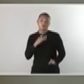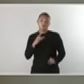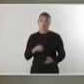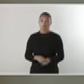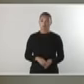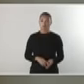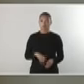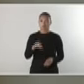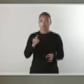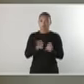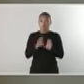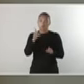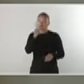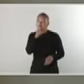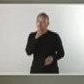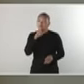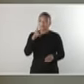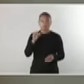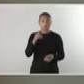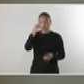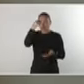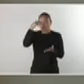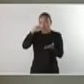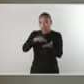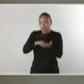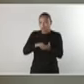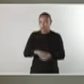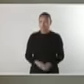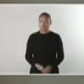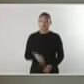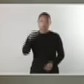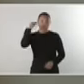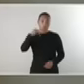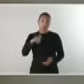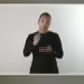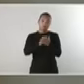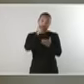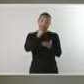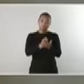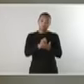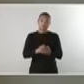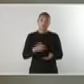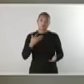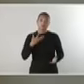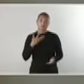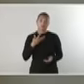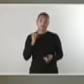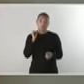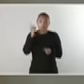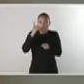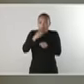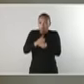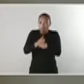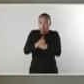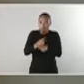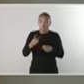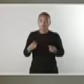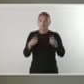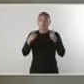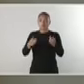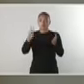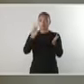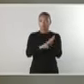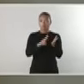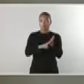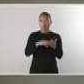blindada bola de mentirosos no les crean hoy Tamaulipas tiene la oportunidad de darle vacaciones